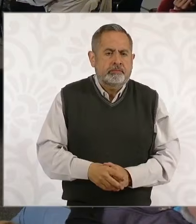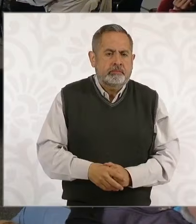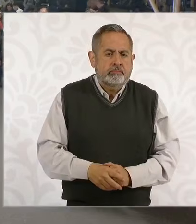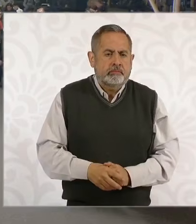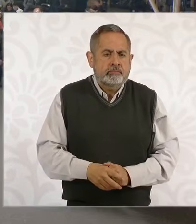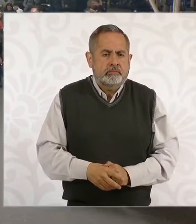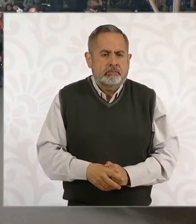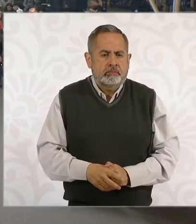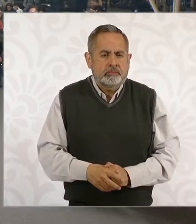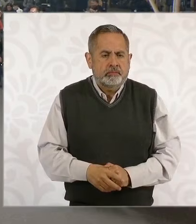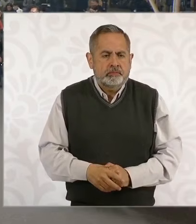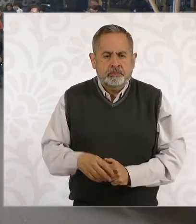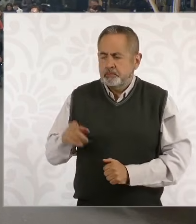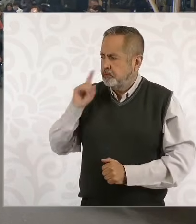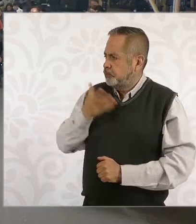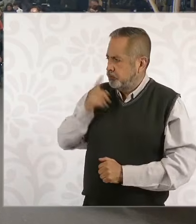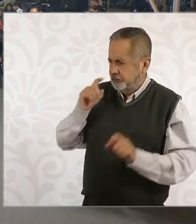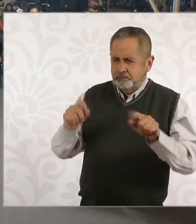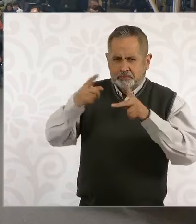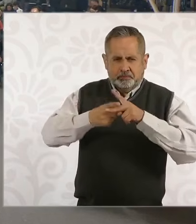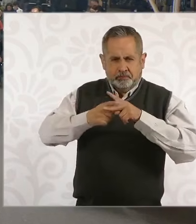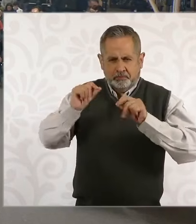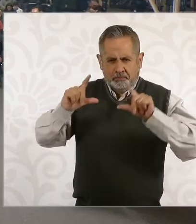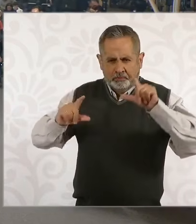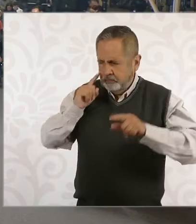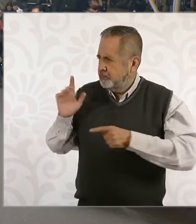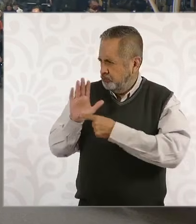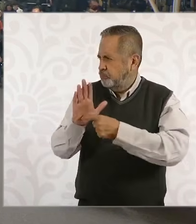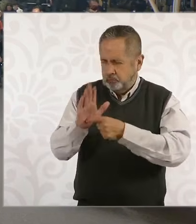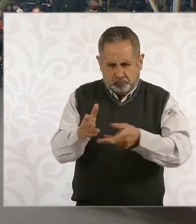¿Quieres presentar el porcentaje de lo que